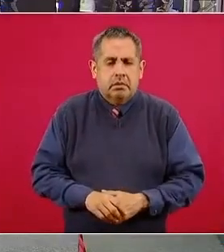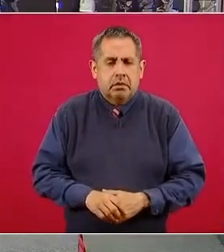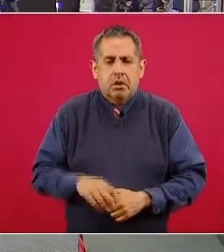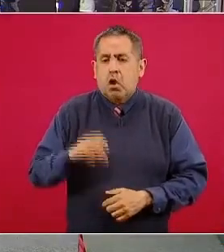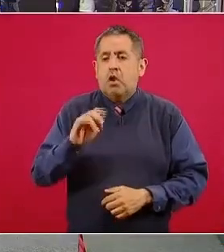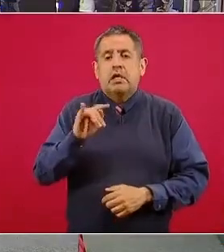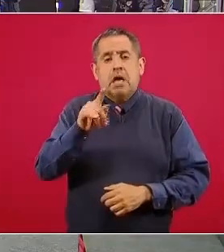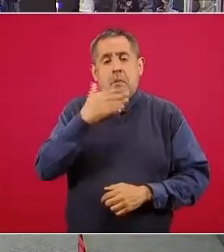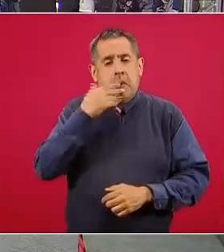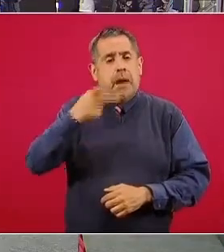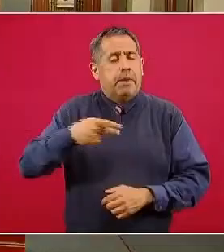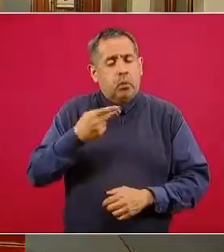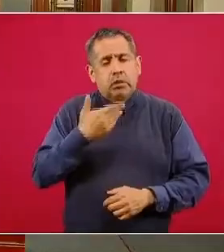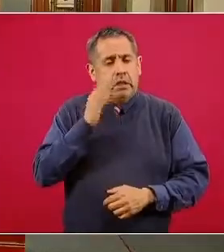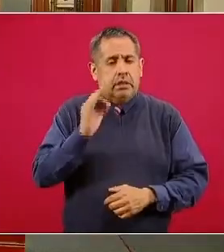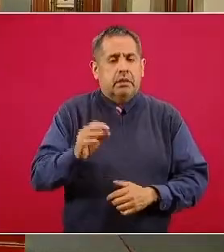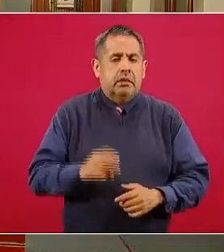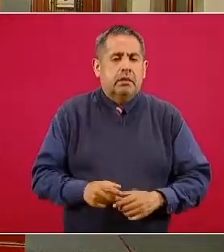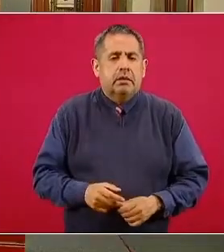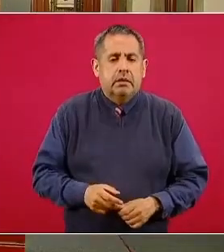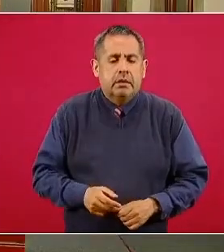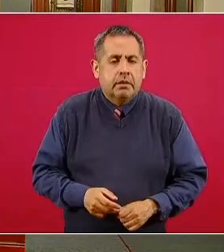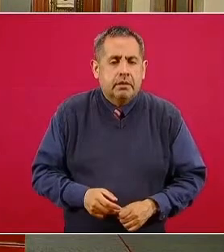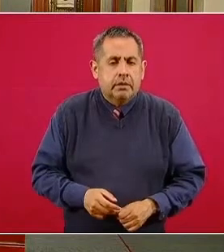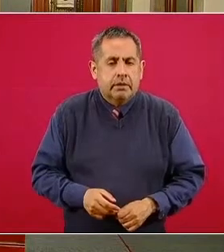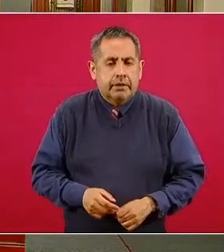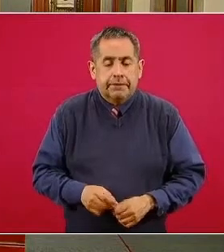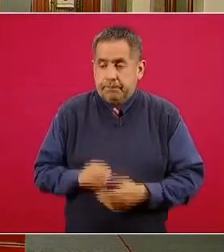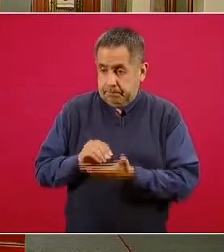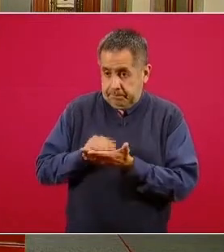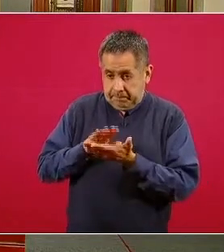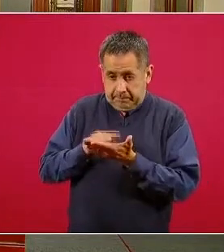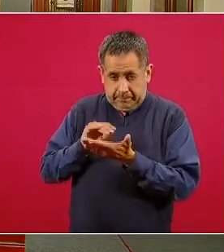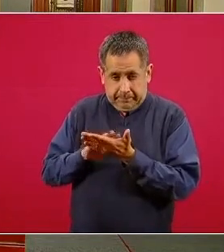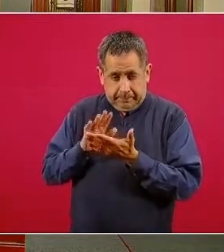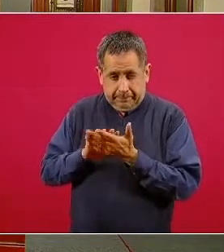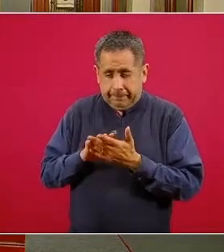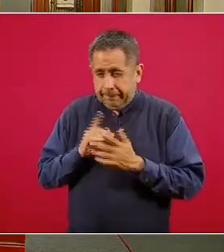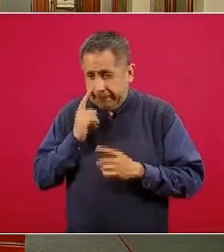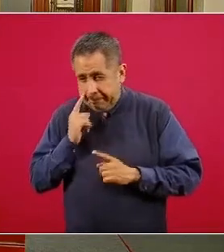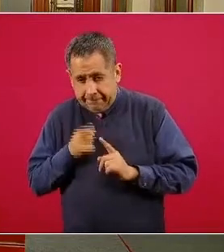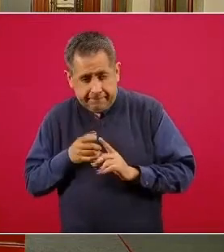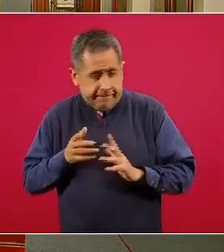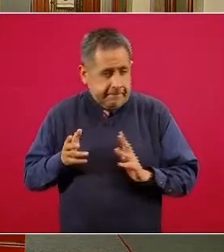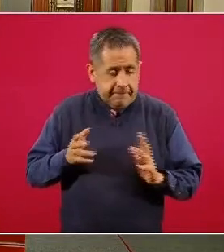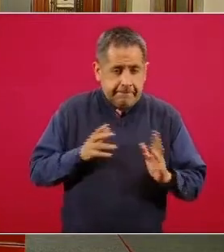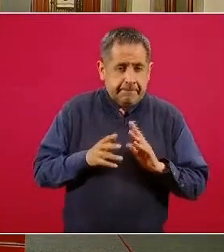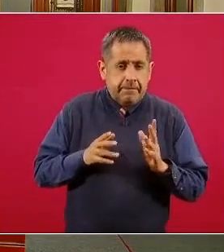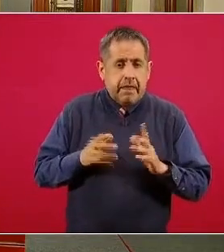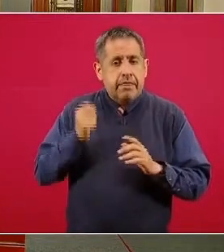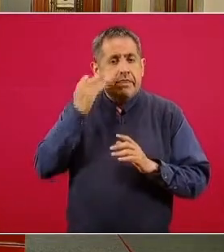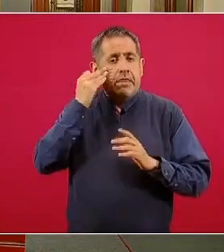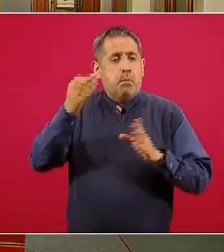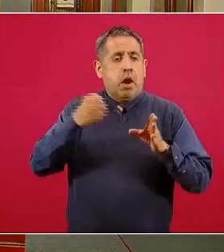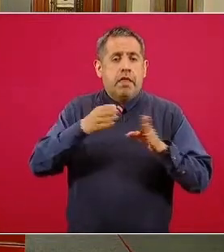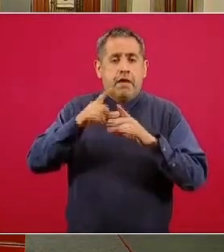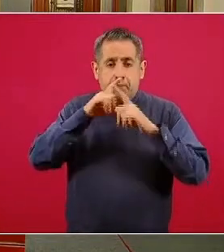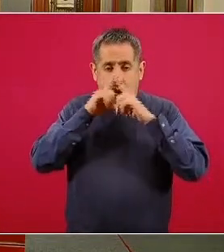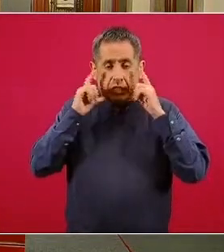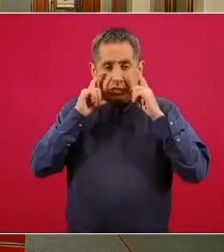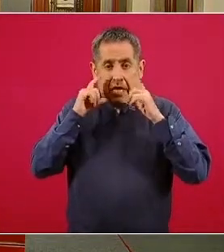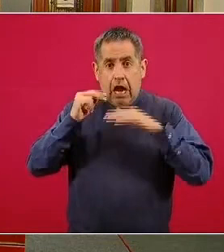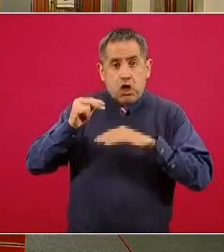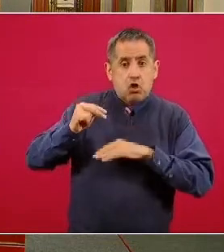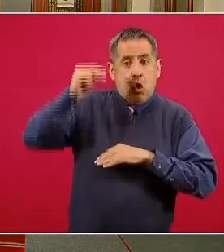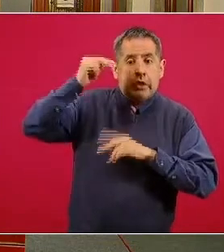es un muy buen planteamiento. Los datos de la parte interestacional, la estación o temporada de influenza en el hemisferio